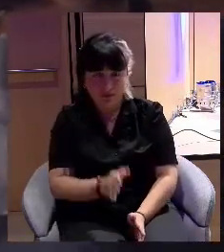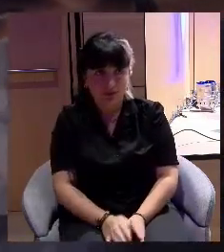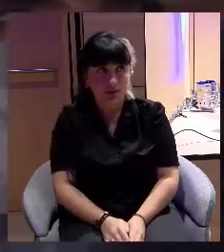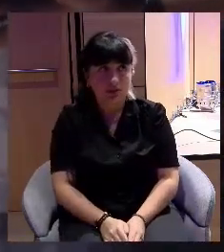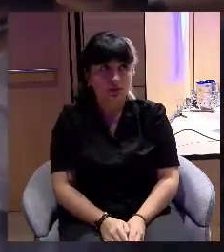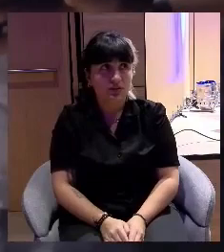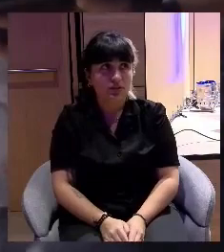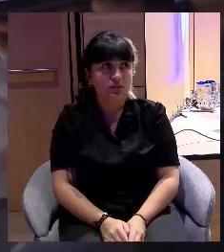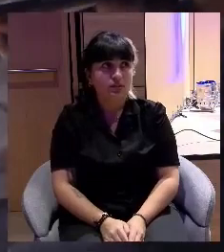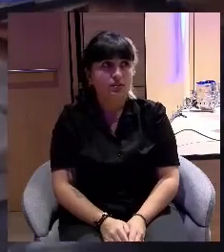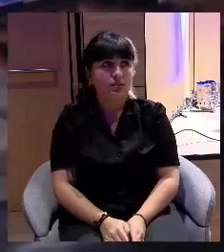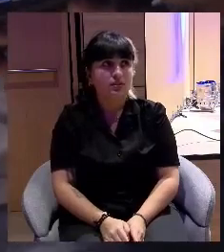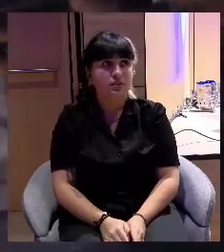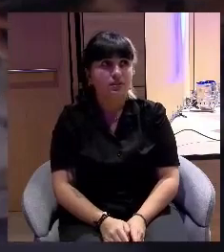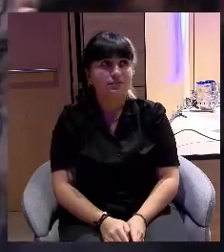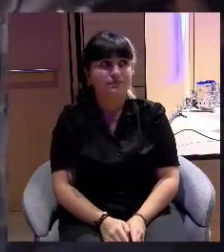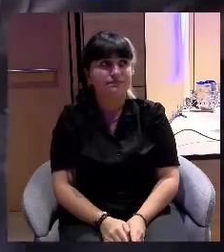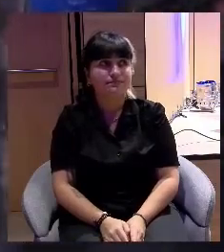Eso en un ratito.